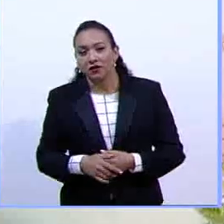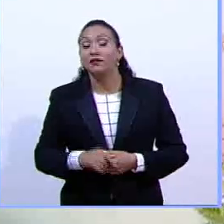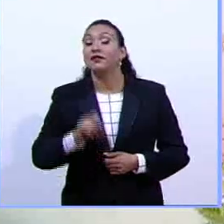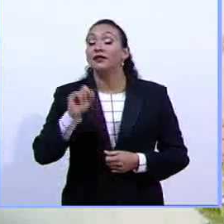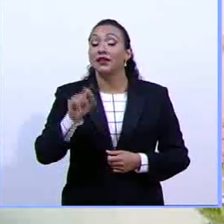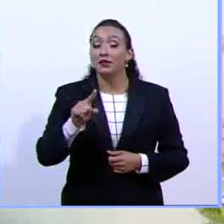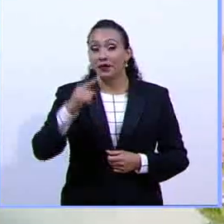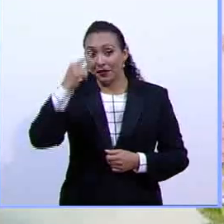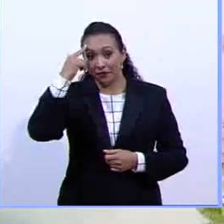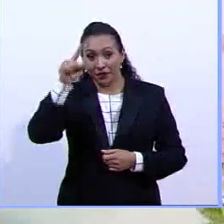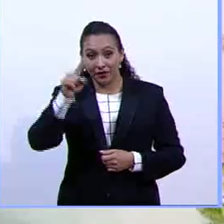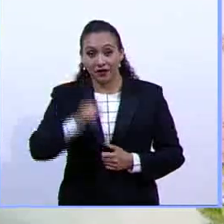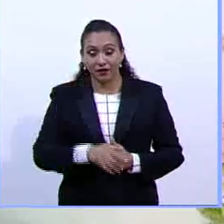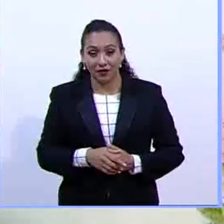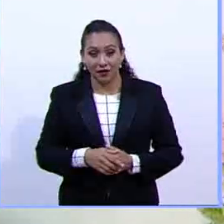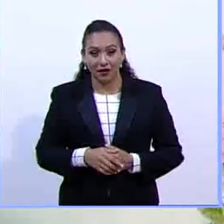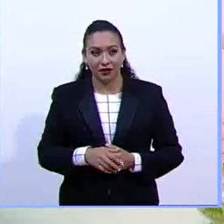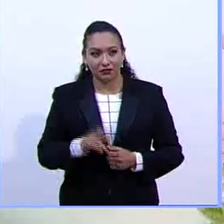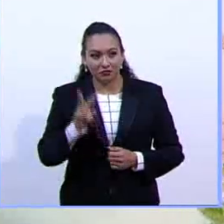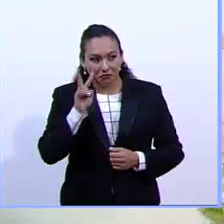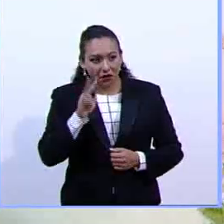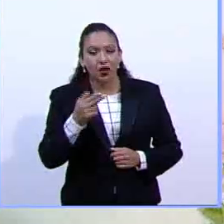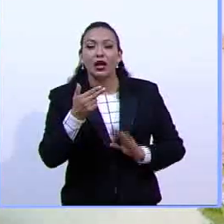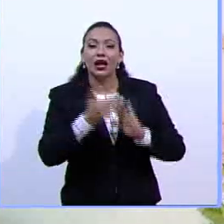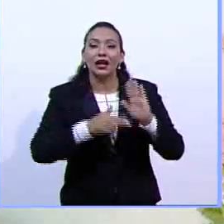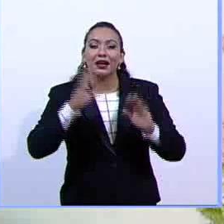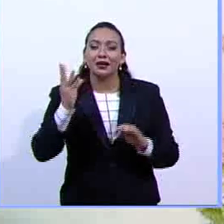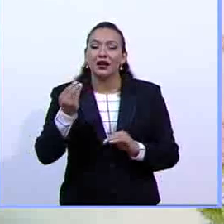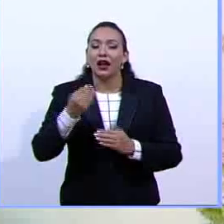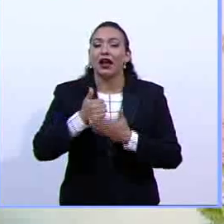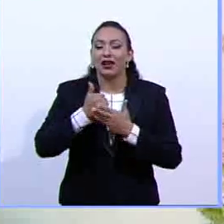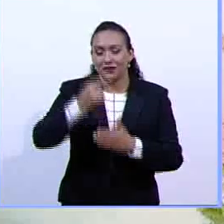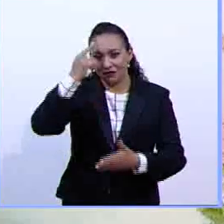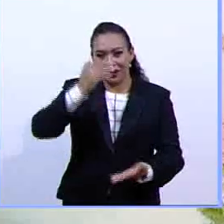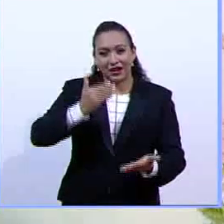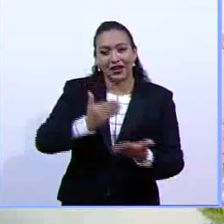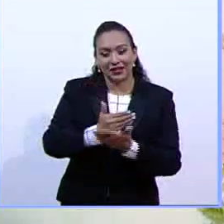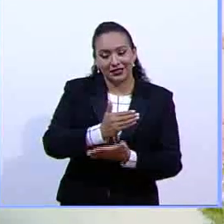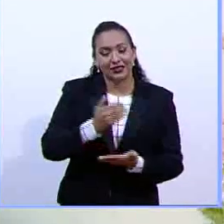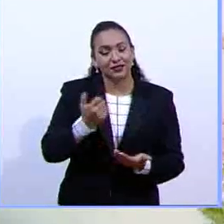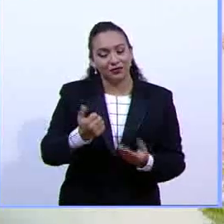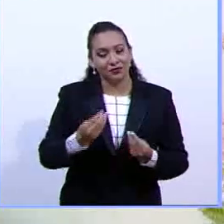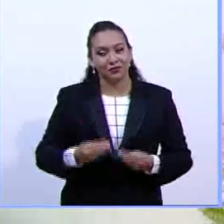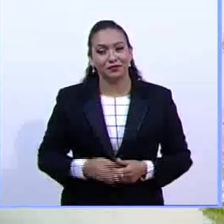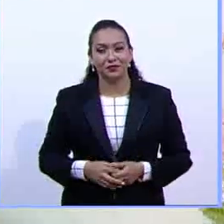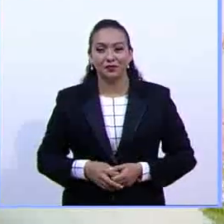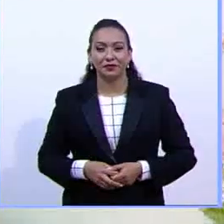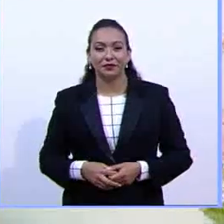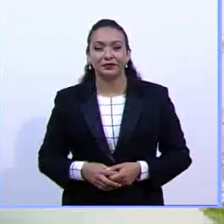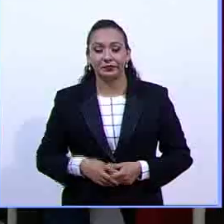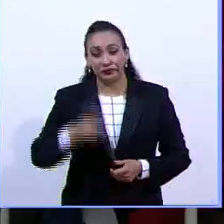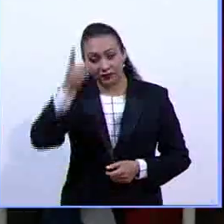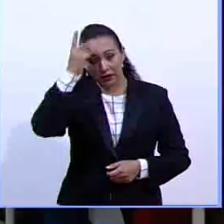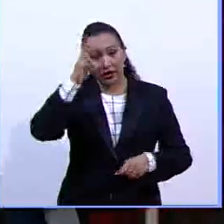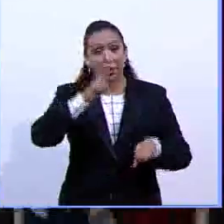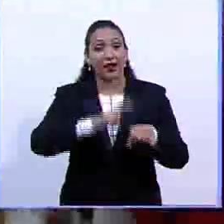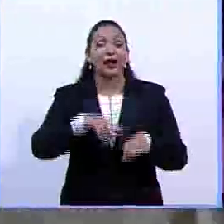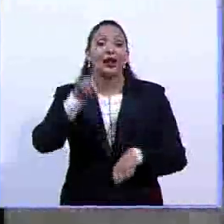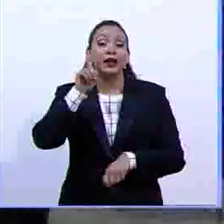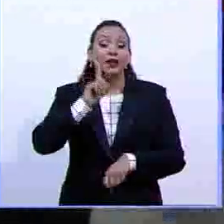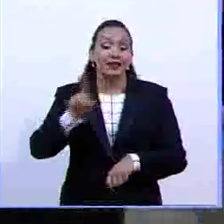previsión de herramientas tecnológicas que nos puedan seguir apoyando. La directora de